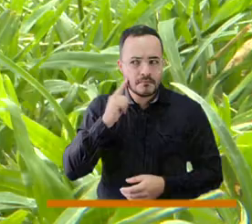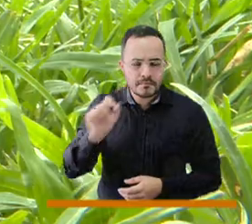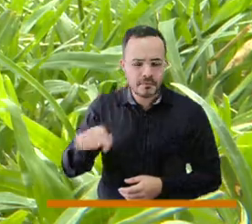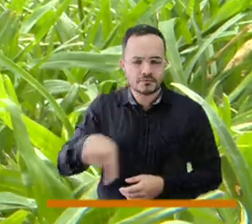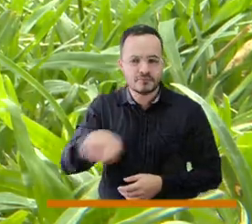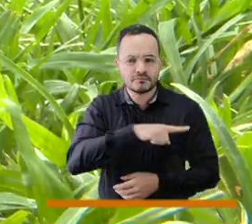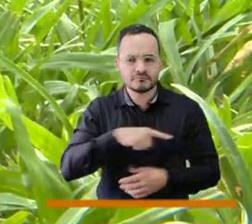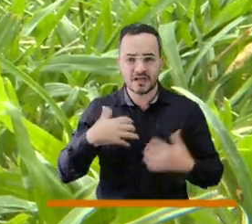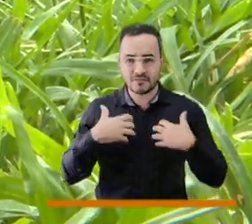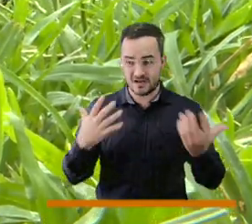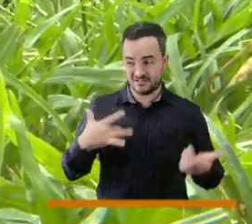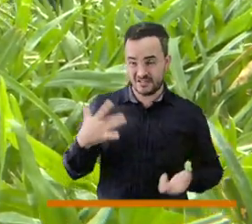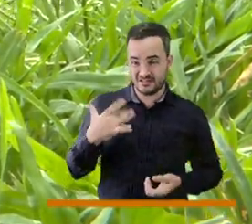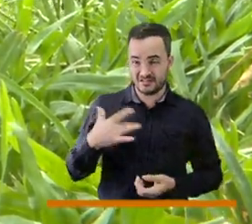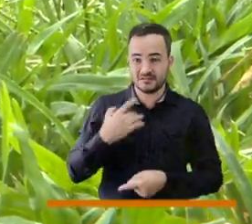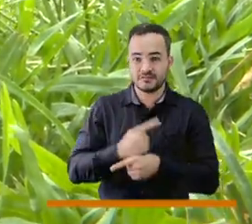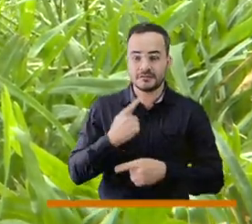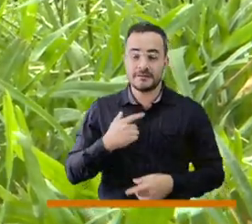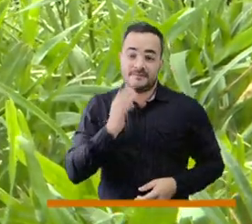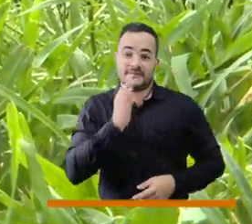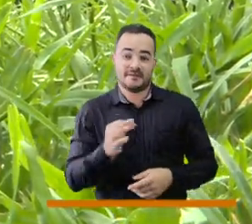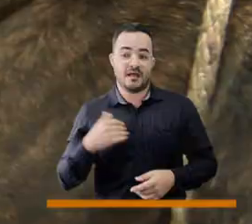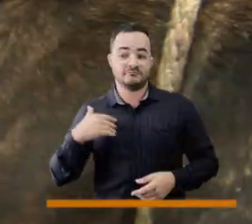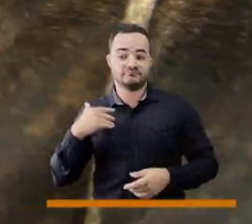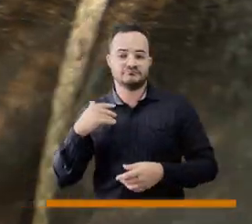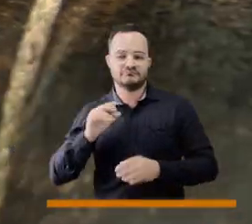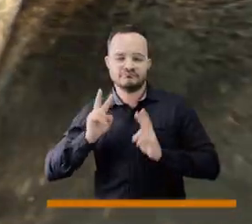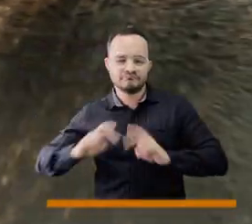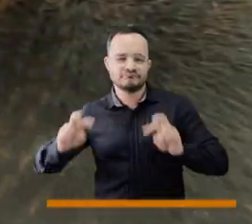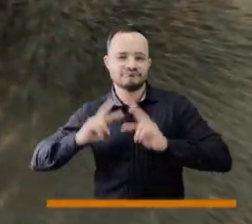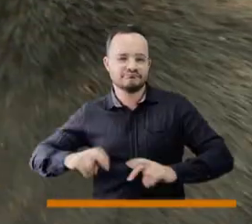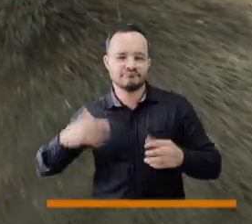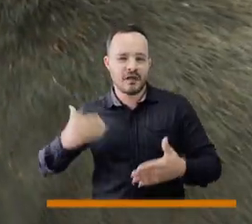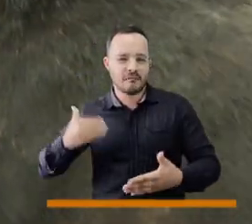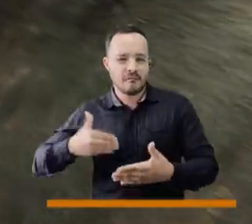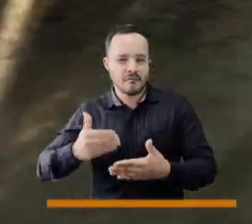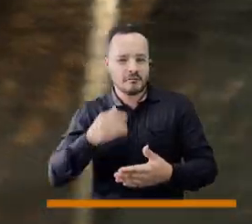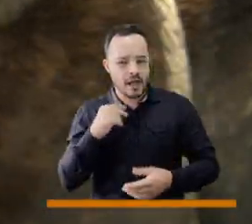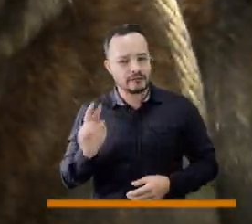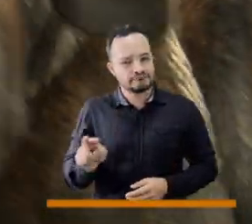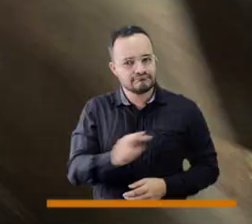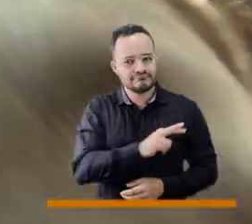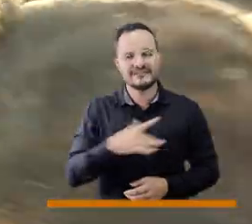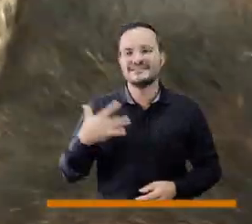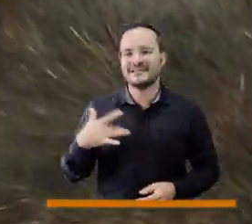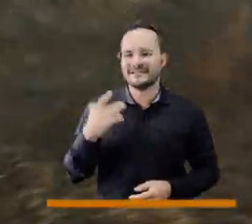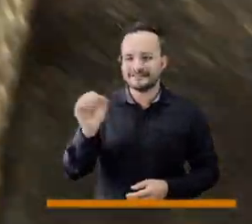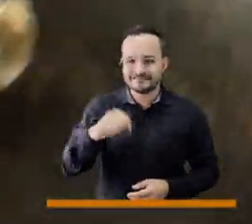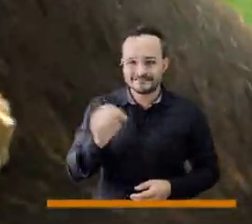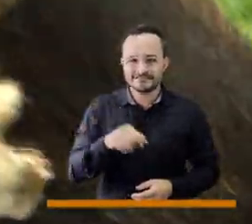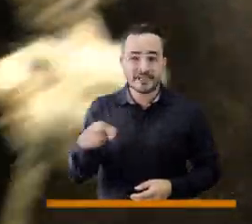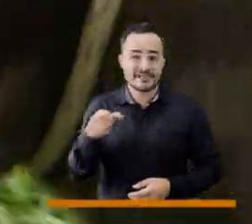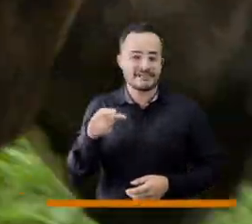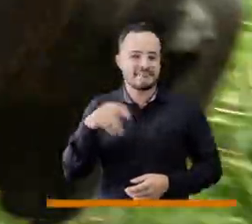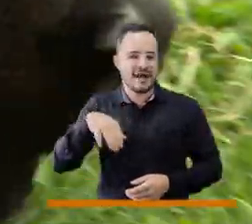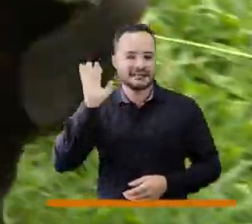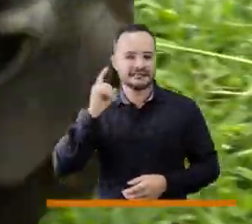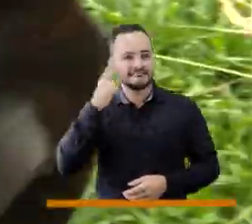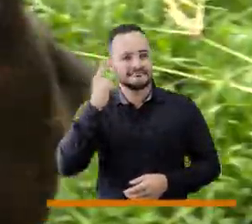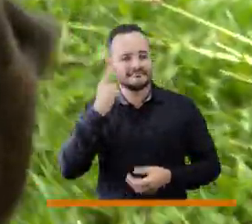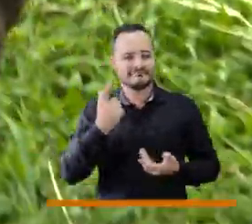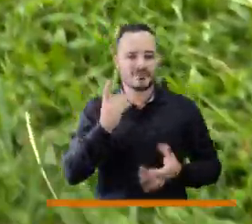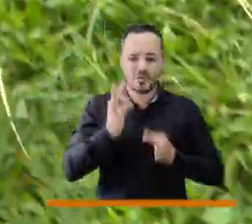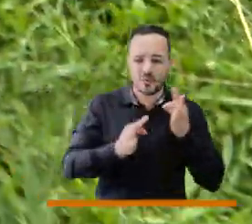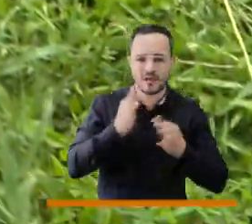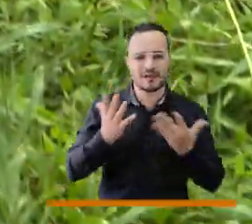animales son sintientes? Pues mira, Mafe, uno se va dando cuenta con el tiempo que los animales sí son seres sintientes, pues ellos requieren de nuestro